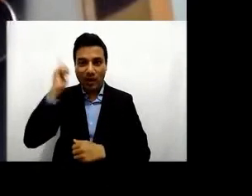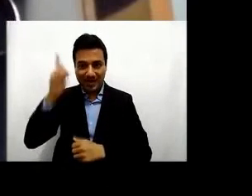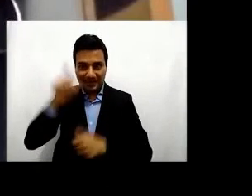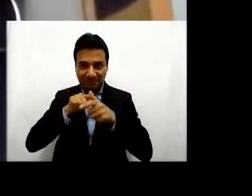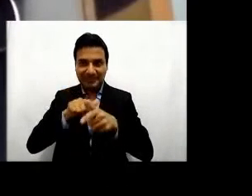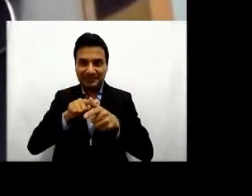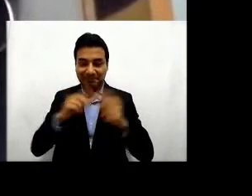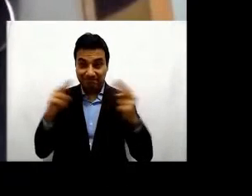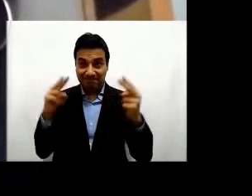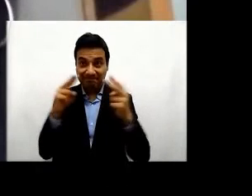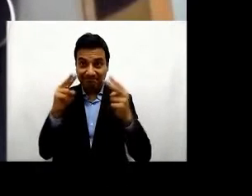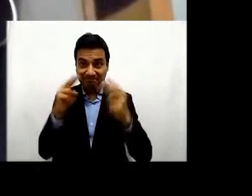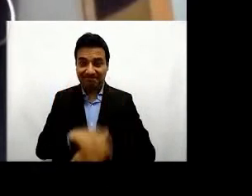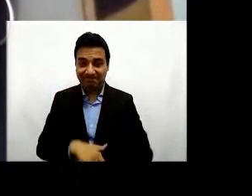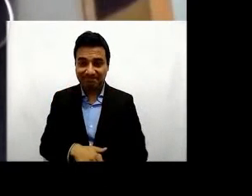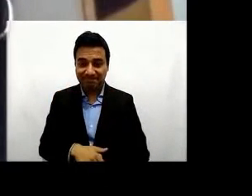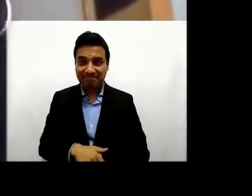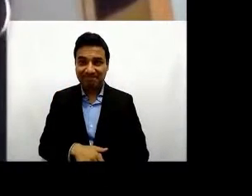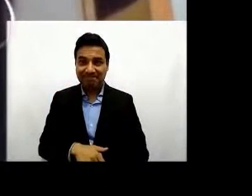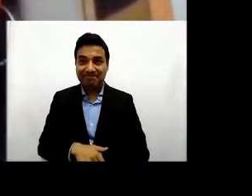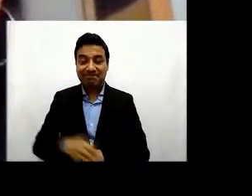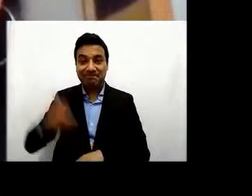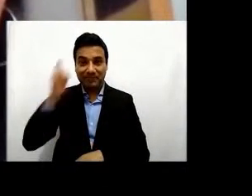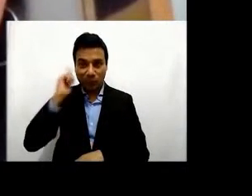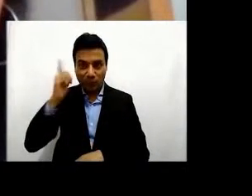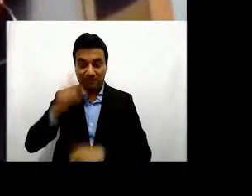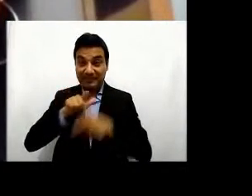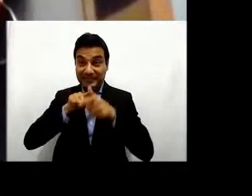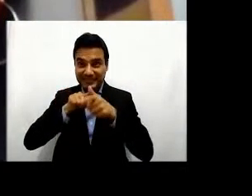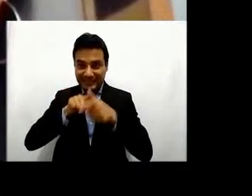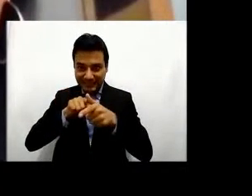pronto y espero que podamos seguir construyendo